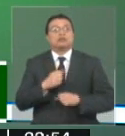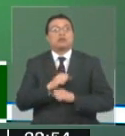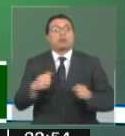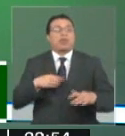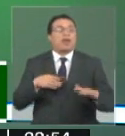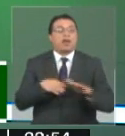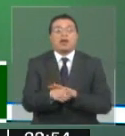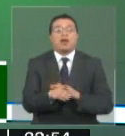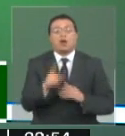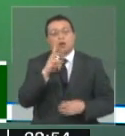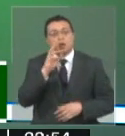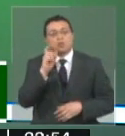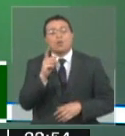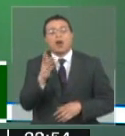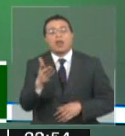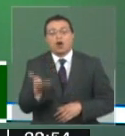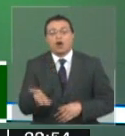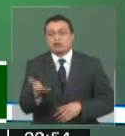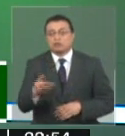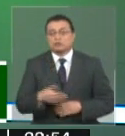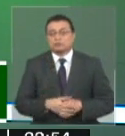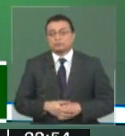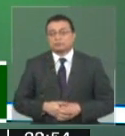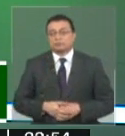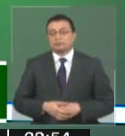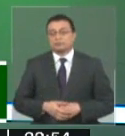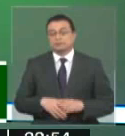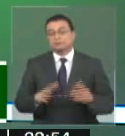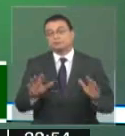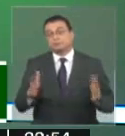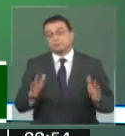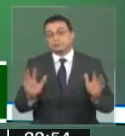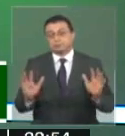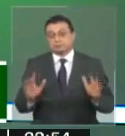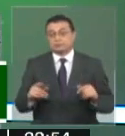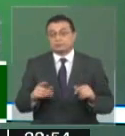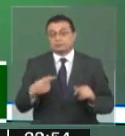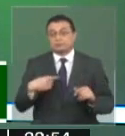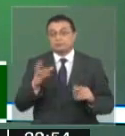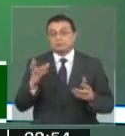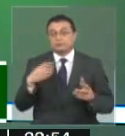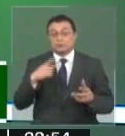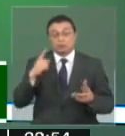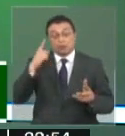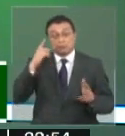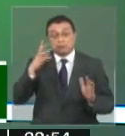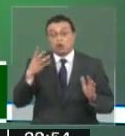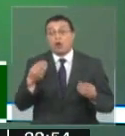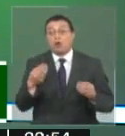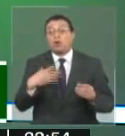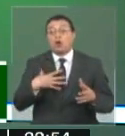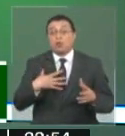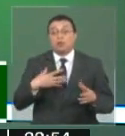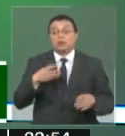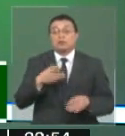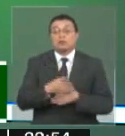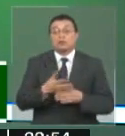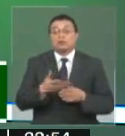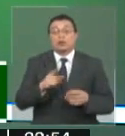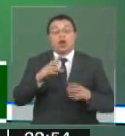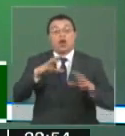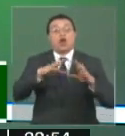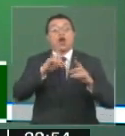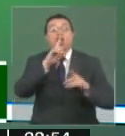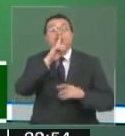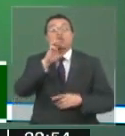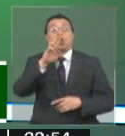apto para ti hoy día? Quizá, no lo he pensado, quizá no sé cómo será, por ejemplo, Torres del